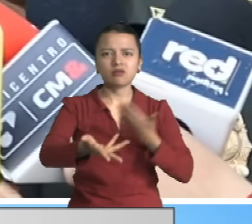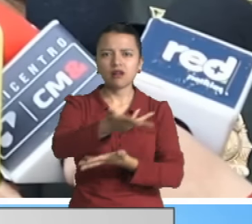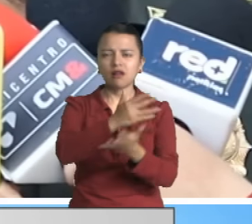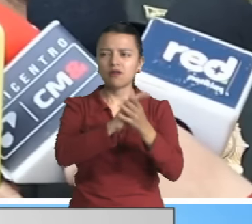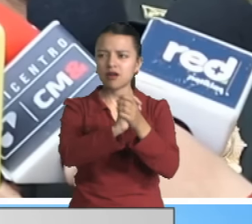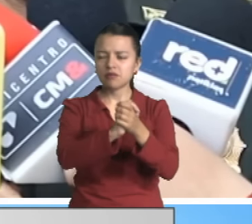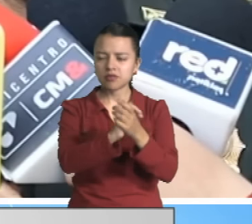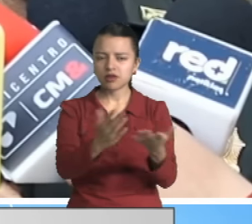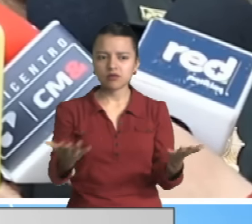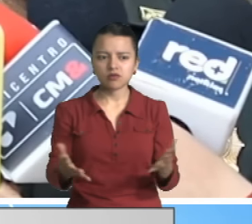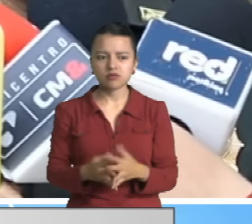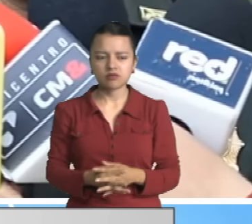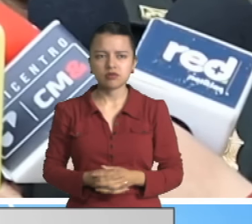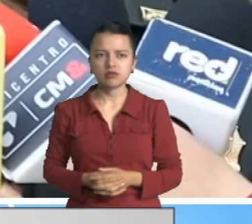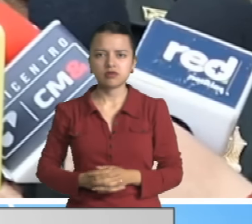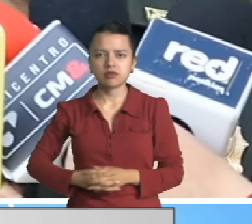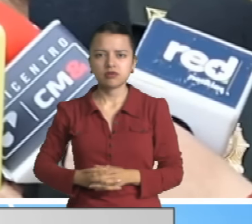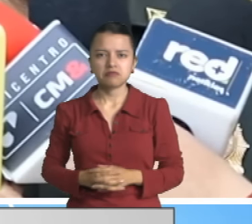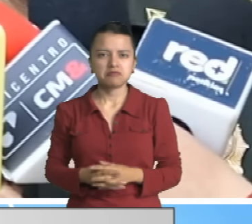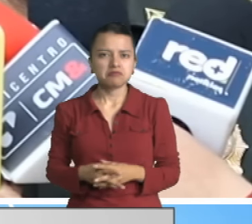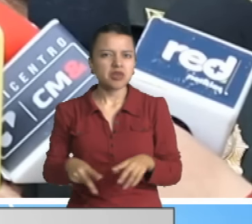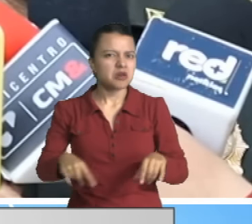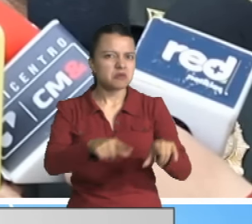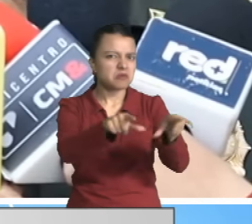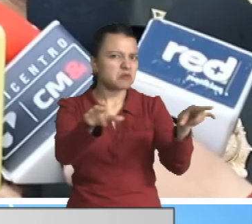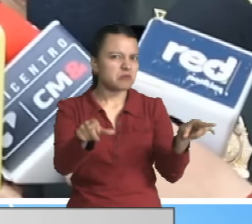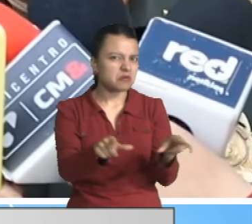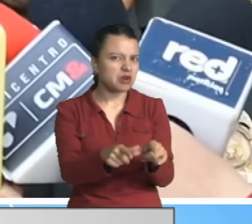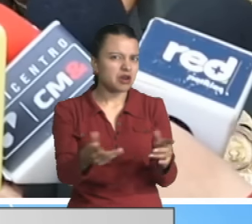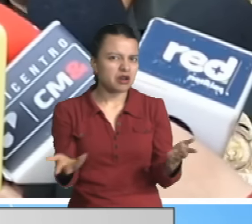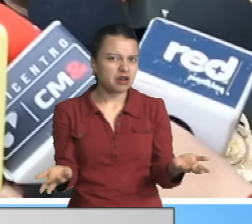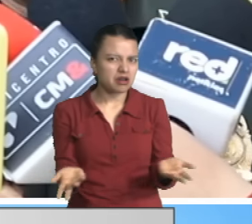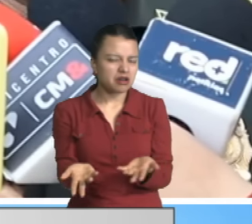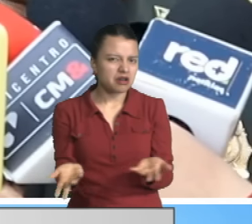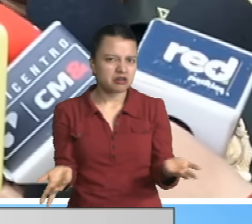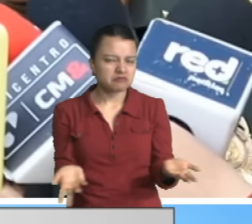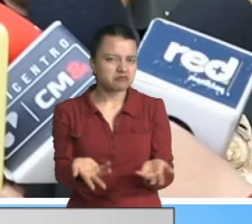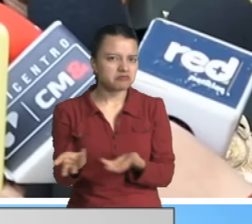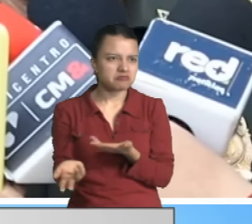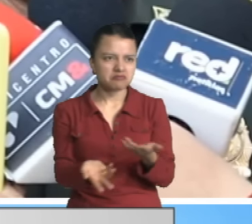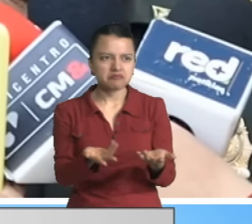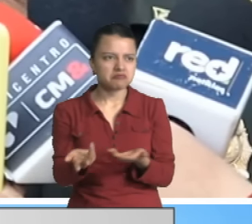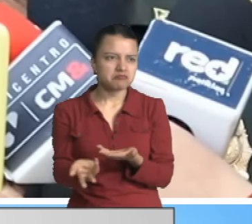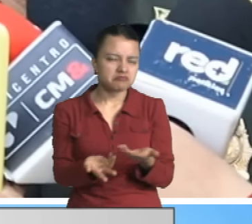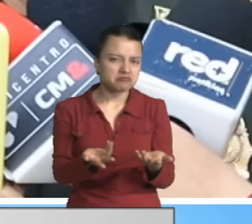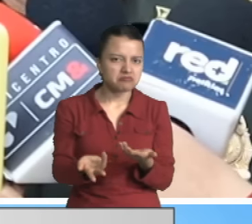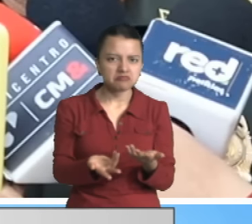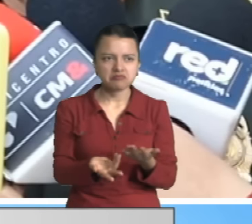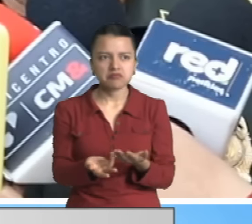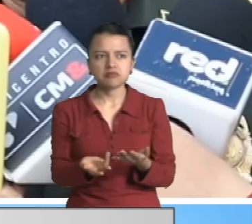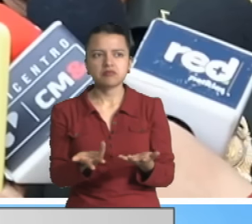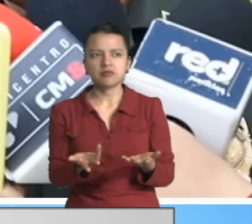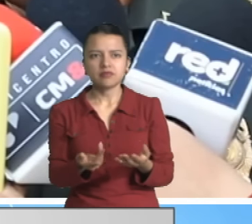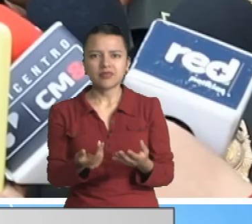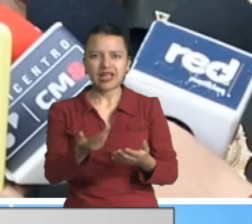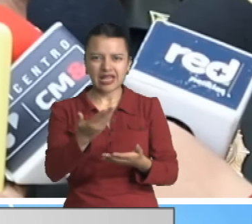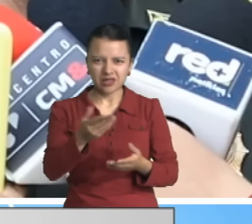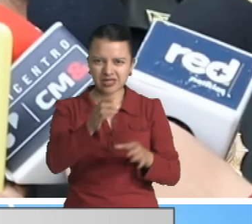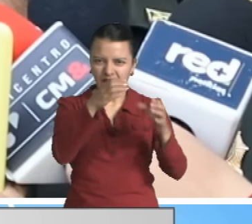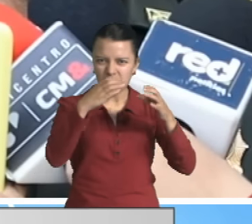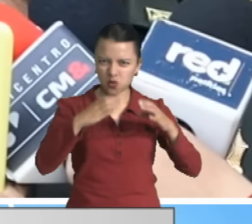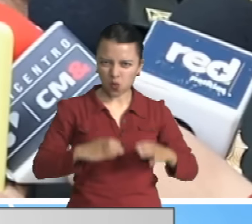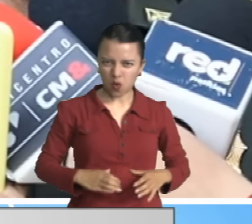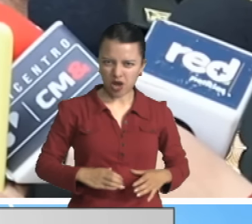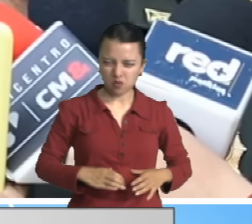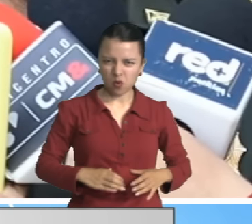Se encuentra en un lugar, poco alejado, ahí donde se encuentra el cuerpo sin vida de